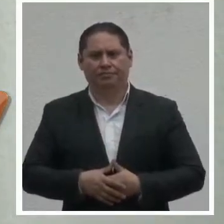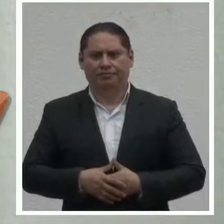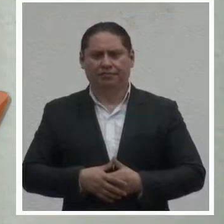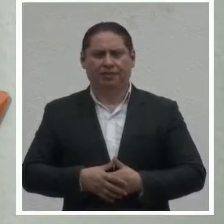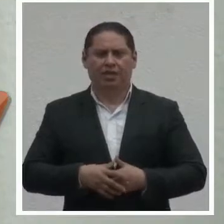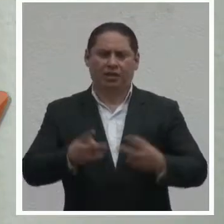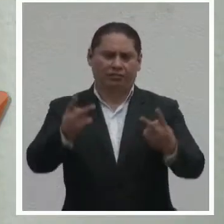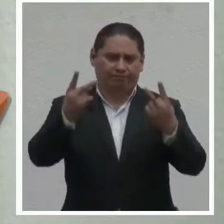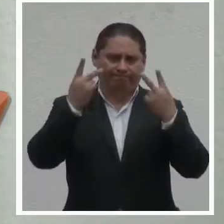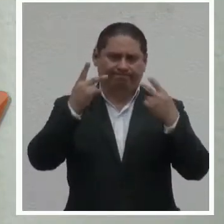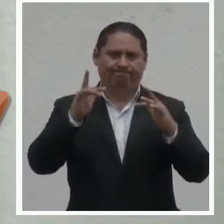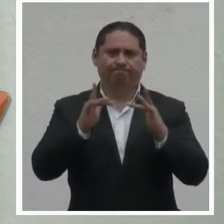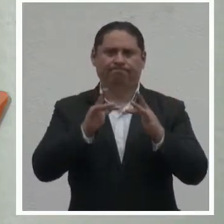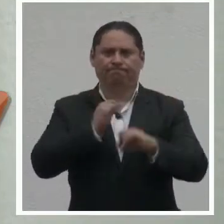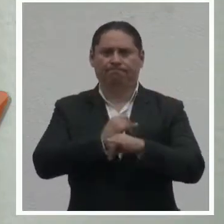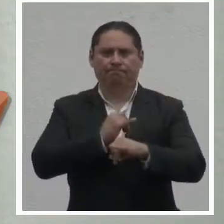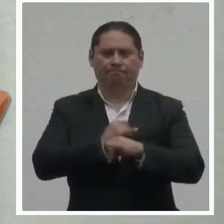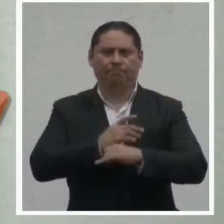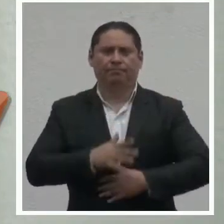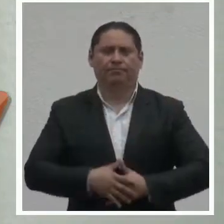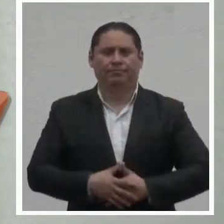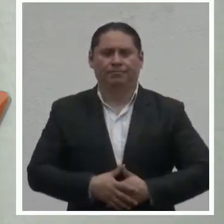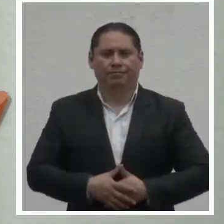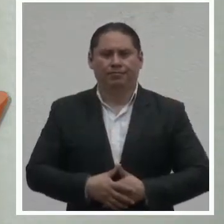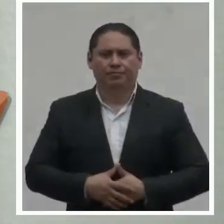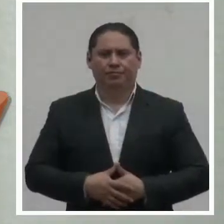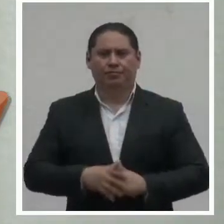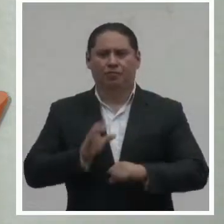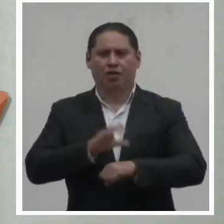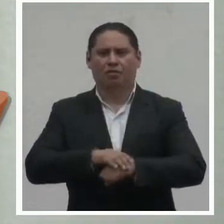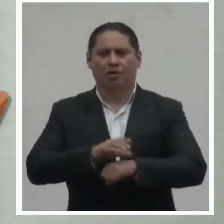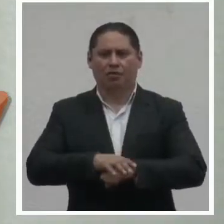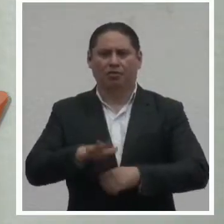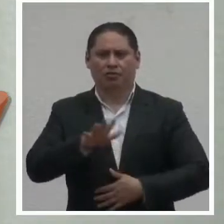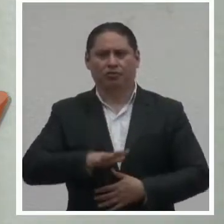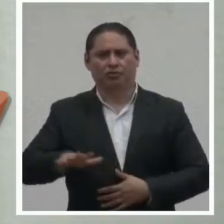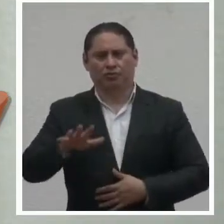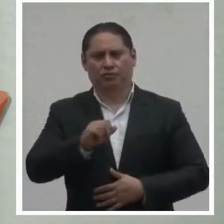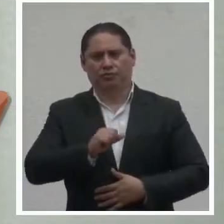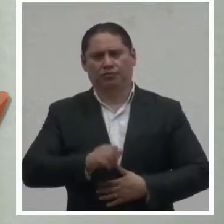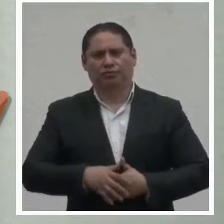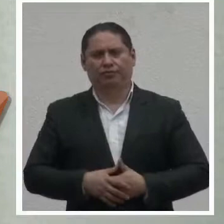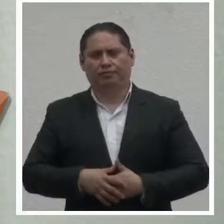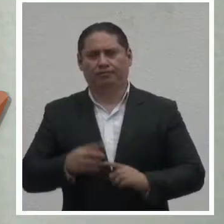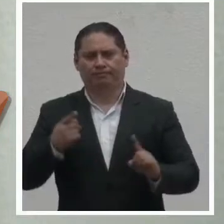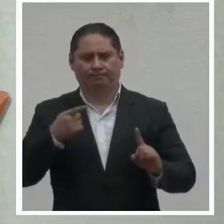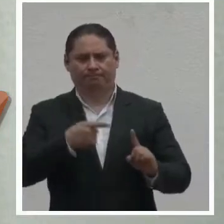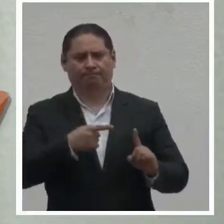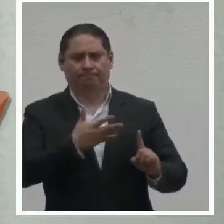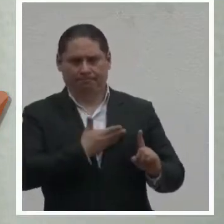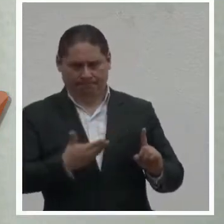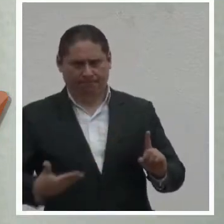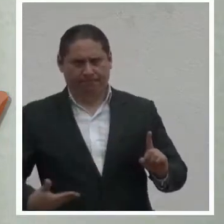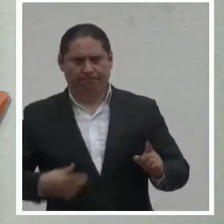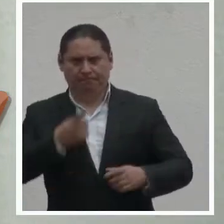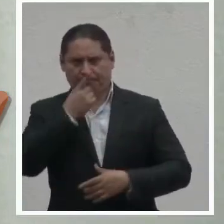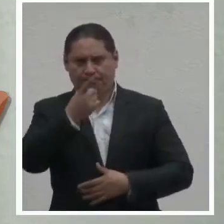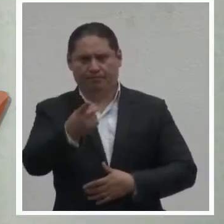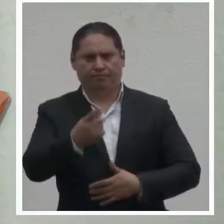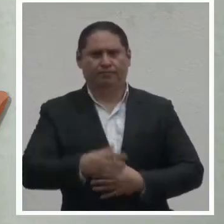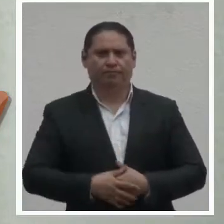diferentes plataformas digitales, amigas y amigos todos. Como señaló usted, presidenta,